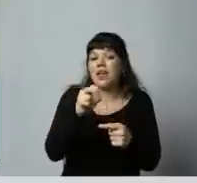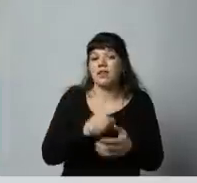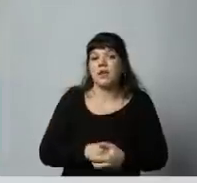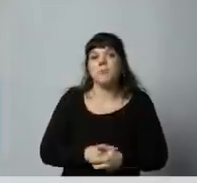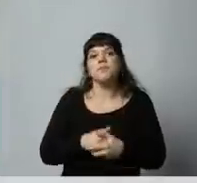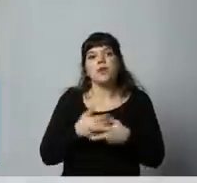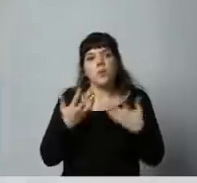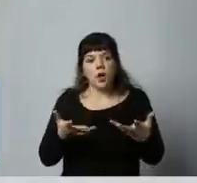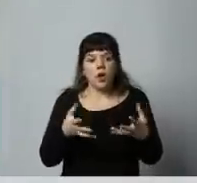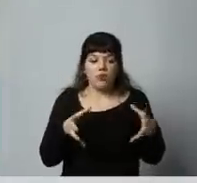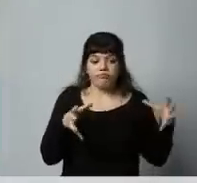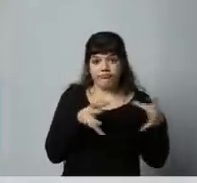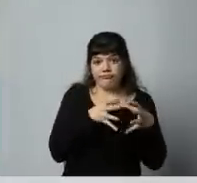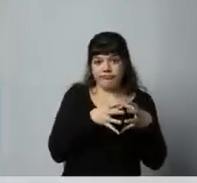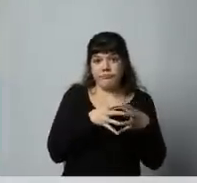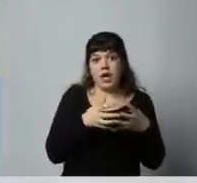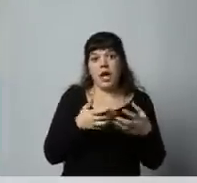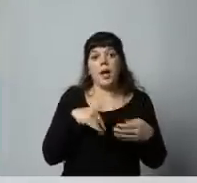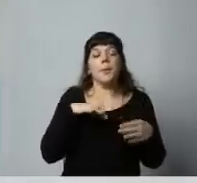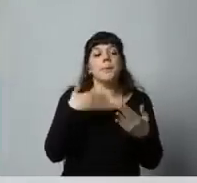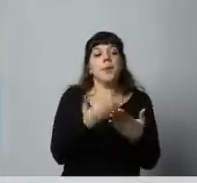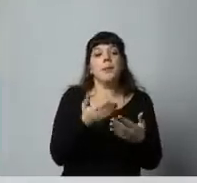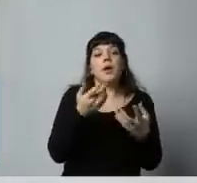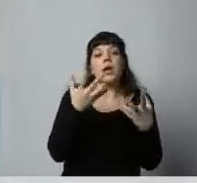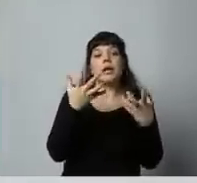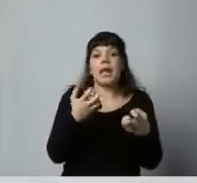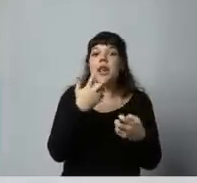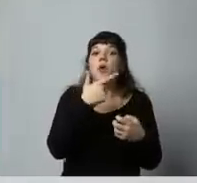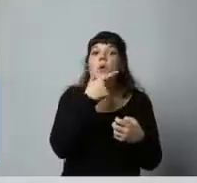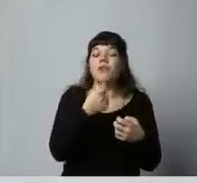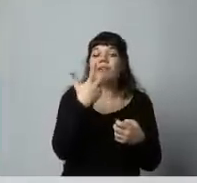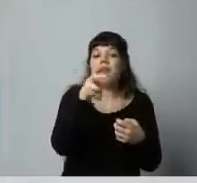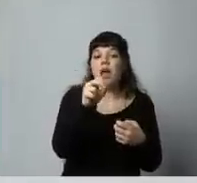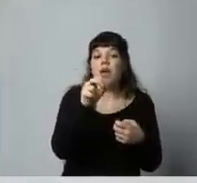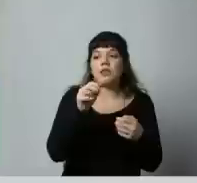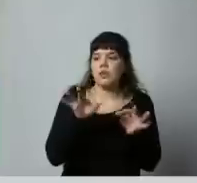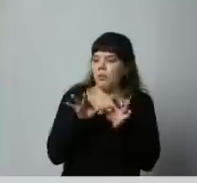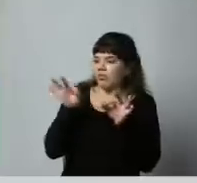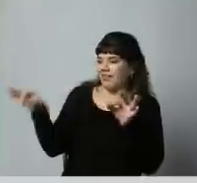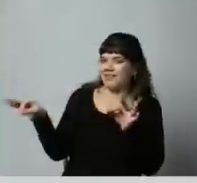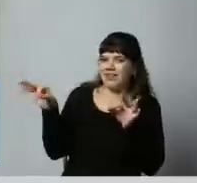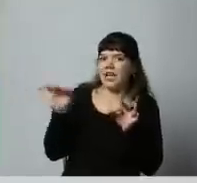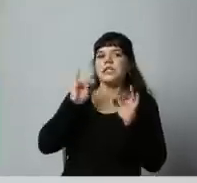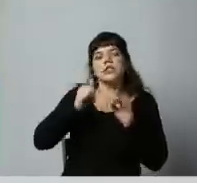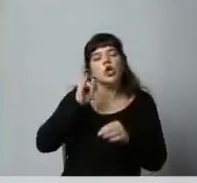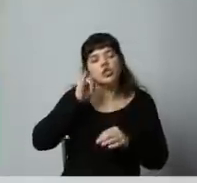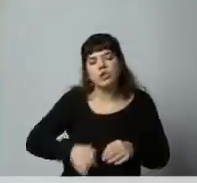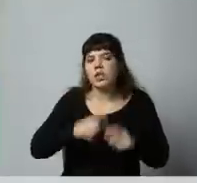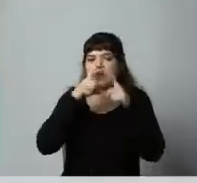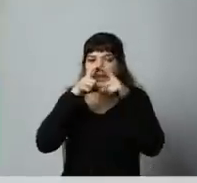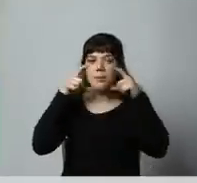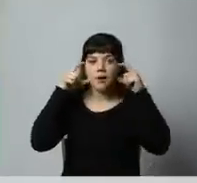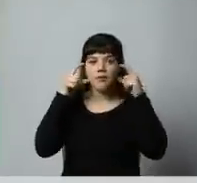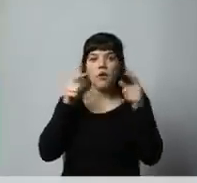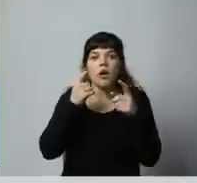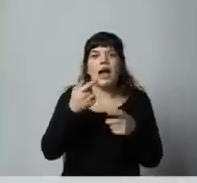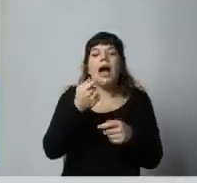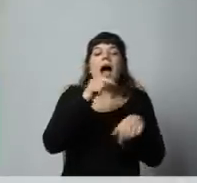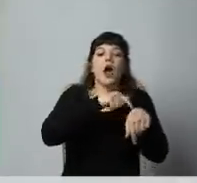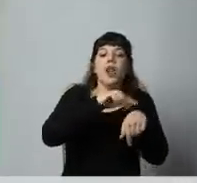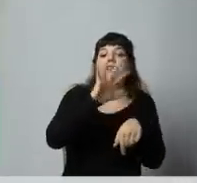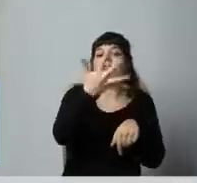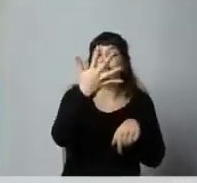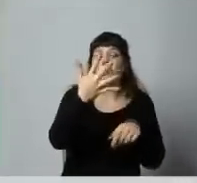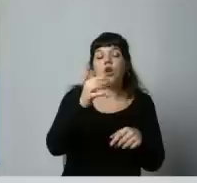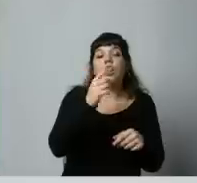que componen la intersocial el jueves 30 manteniendo distancia social Sí o sí con tapaboca a las 17 horas en